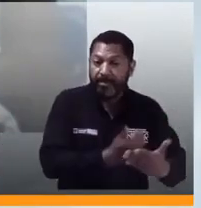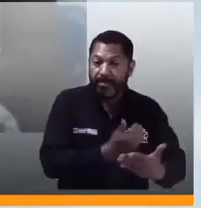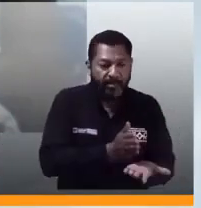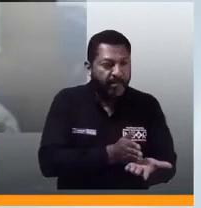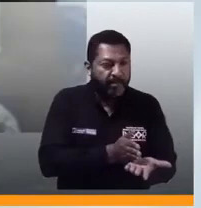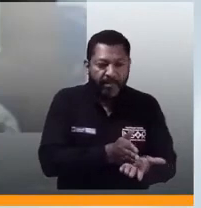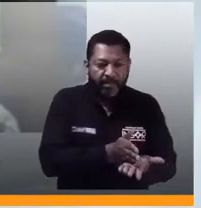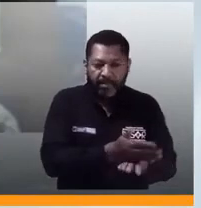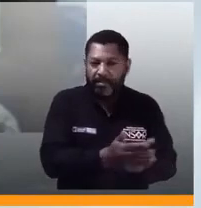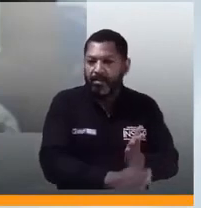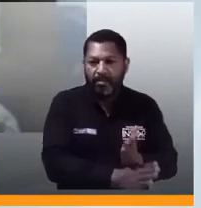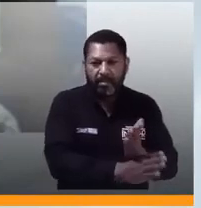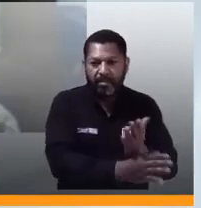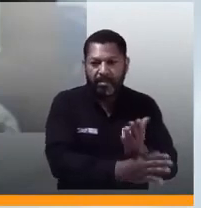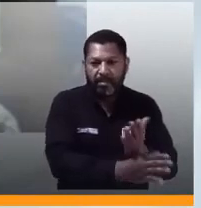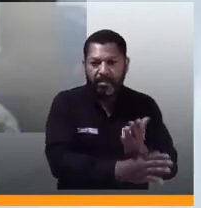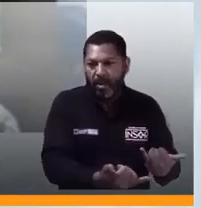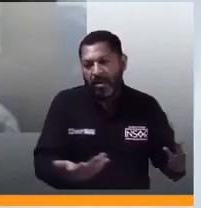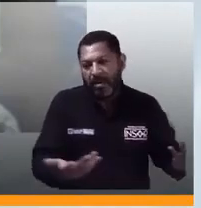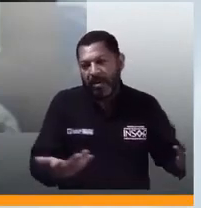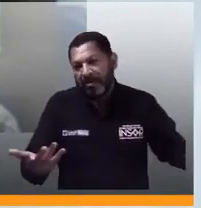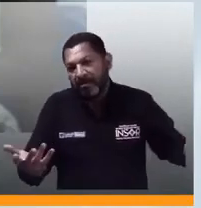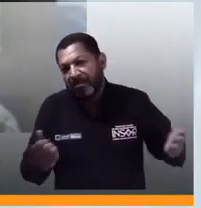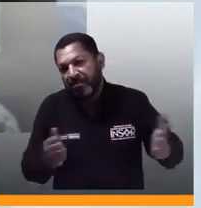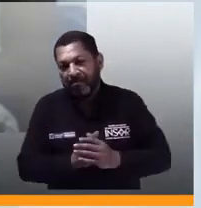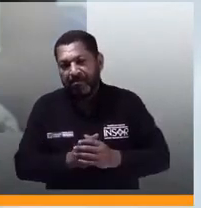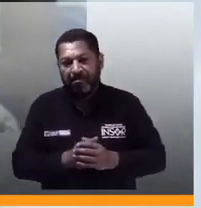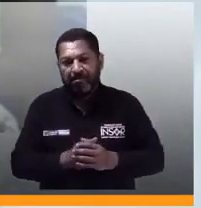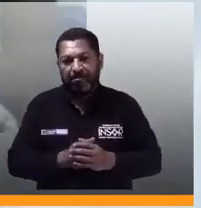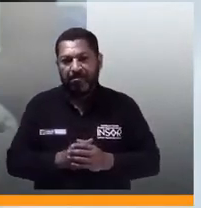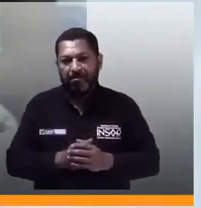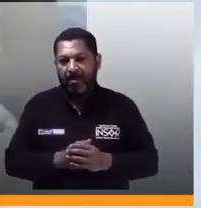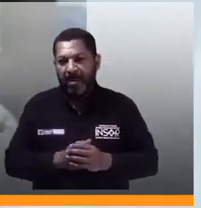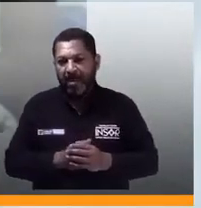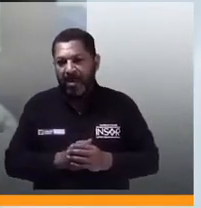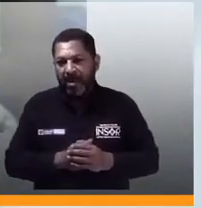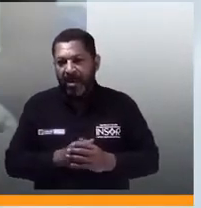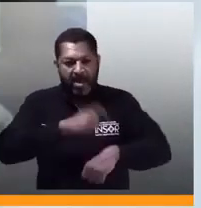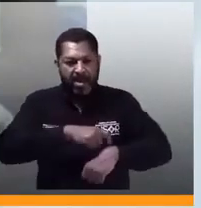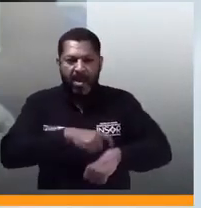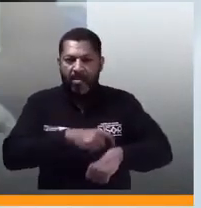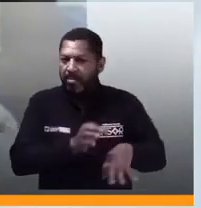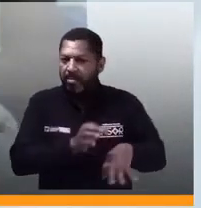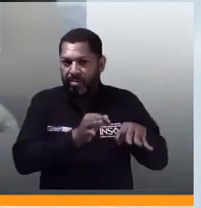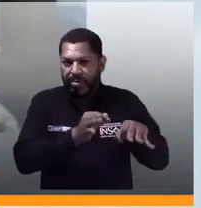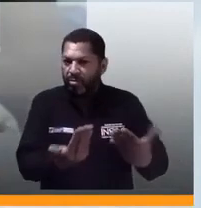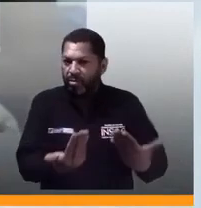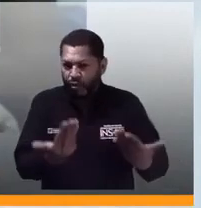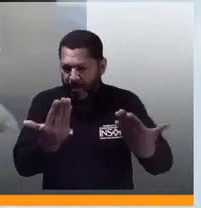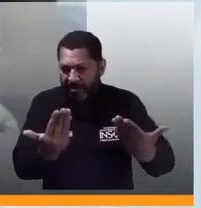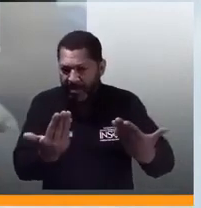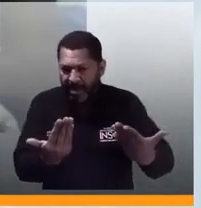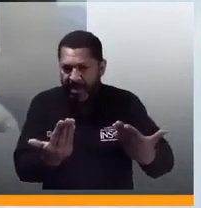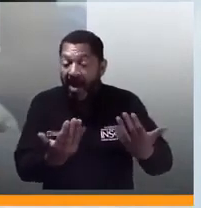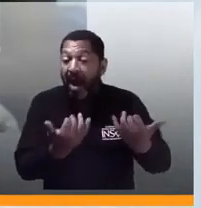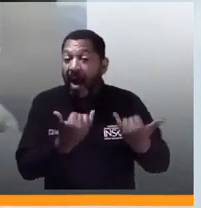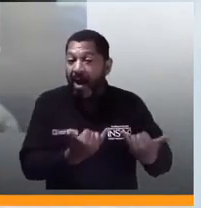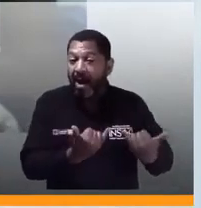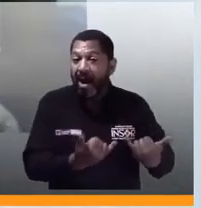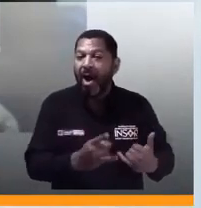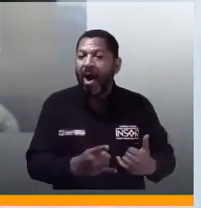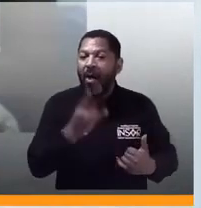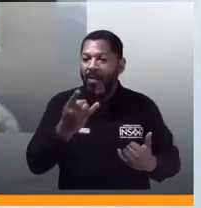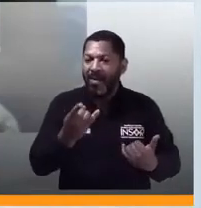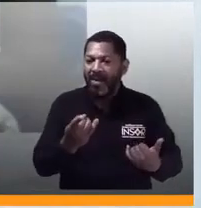prolongue, pues bueno, por mucho tiempo más, pero es allí en donde también depende